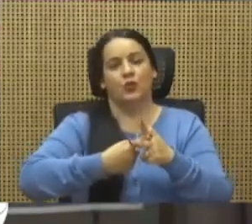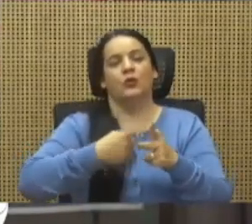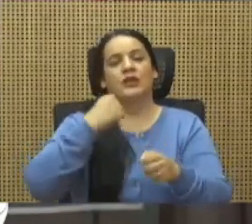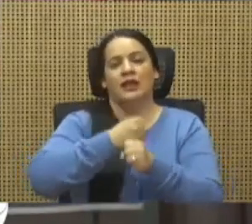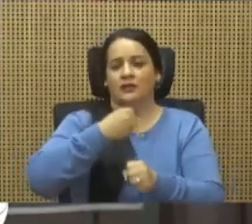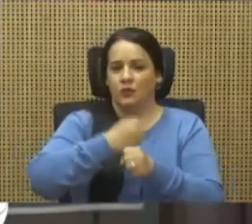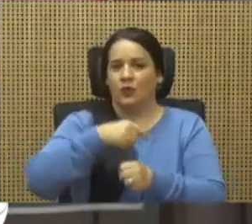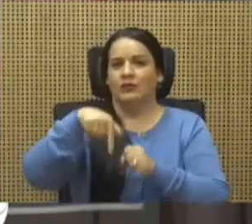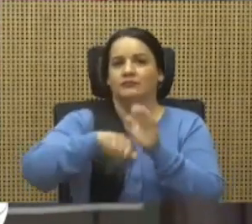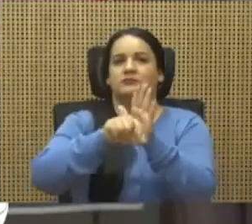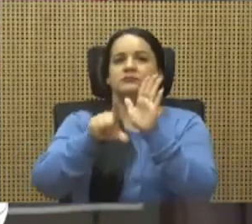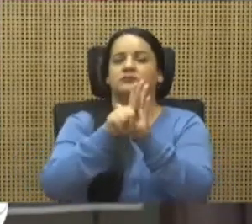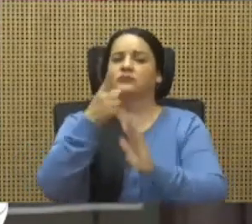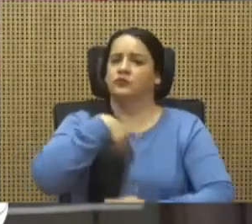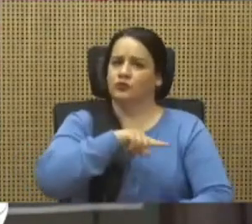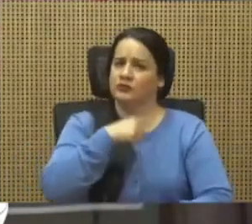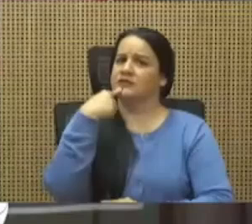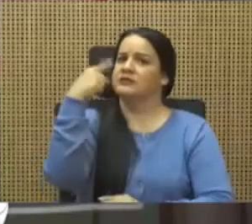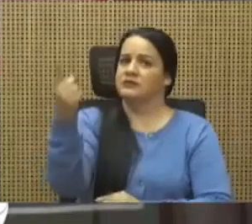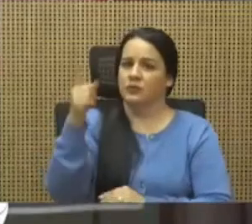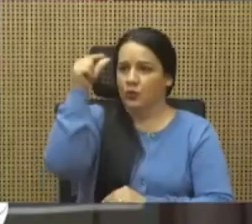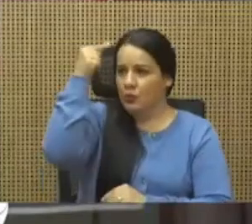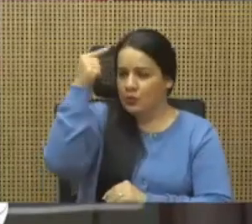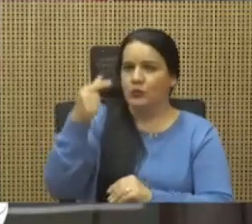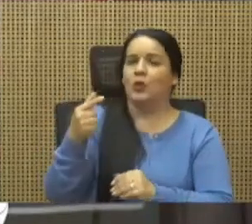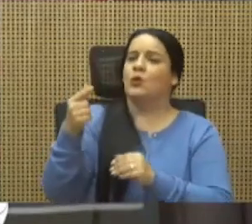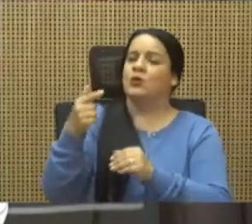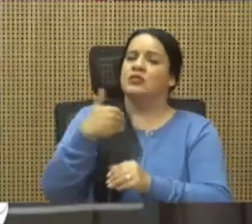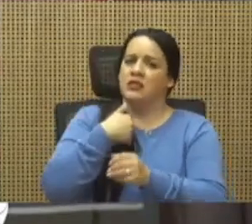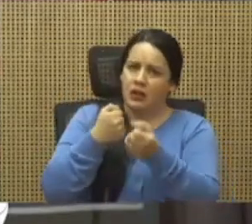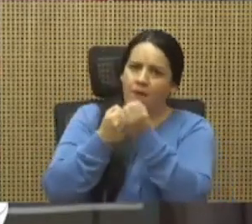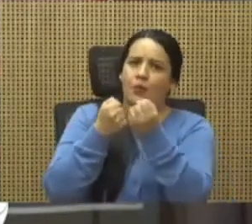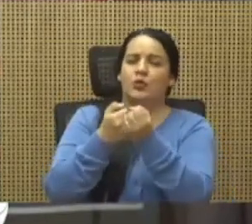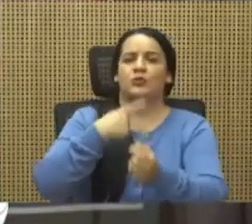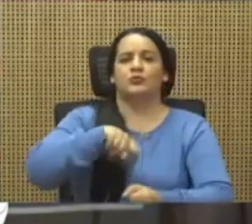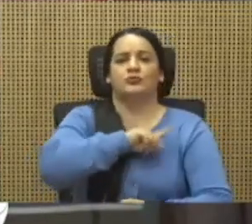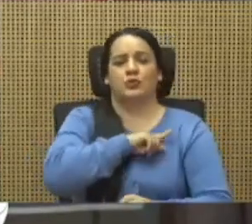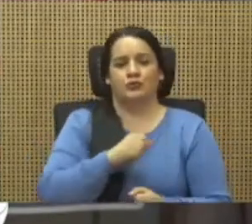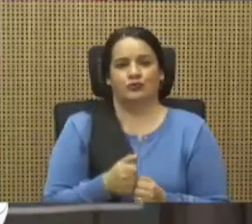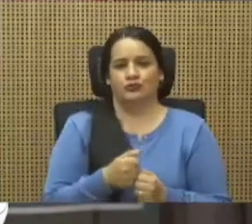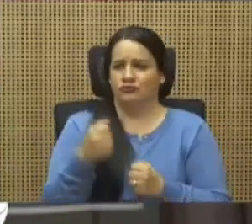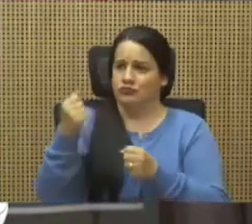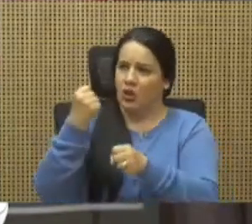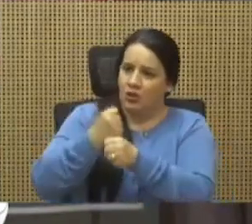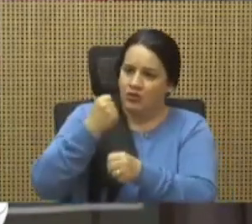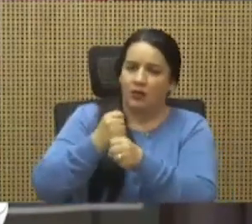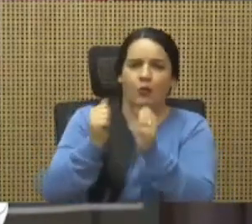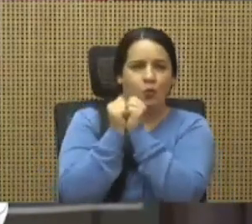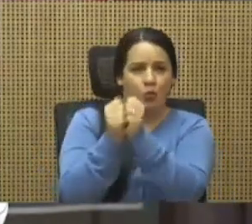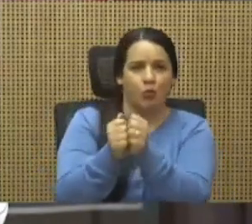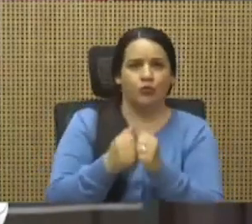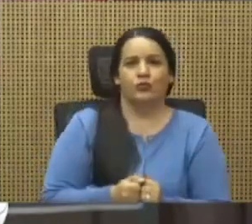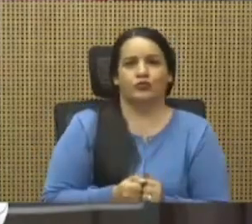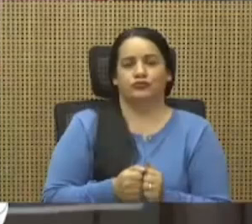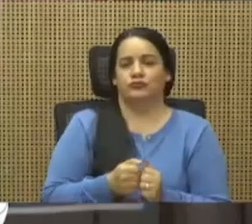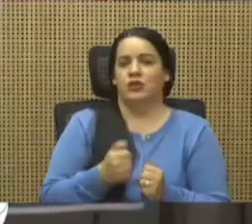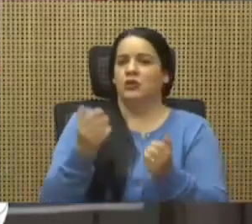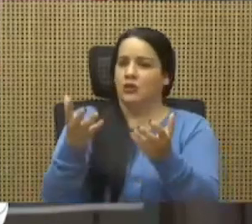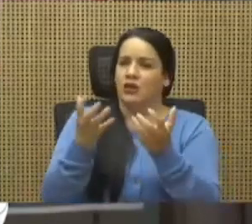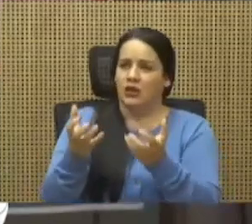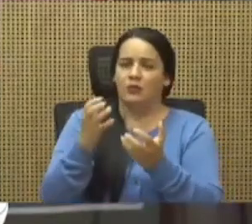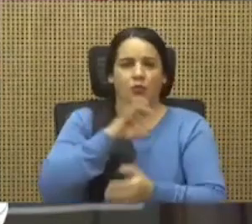gobierno: cuente con nosotros, trabajemos juntos. Le hemos hecho saber que le apoyamos en todo lo que creamos resulte beneficioso para el